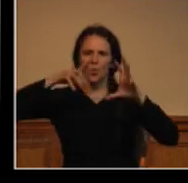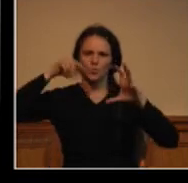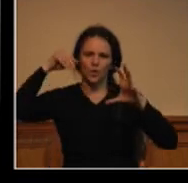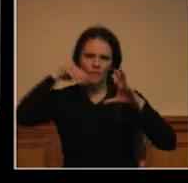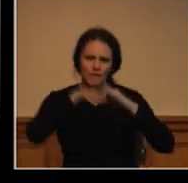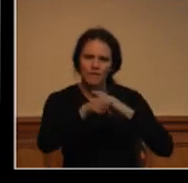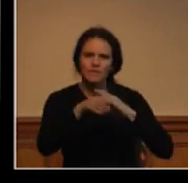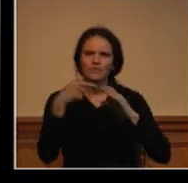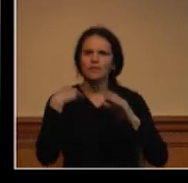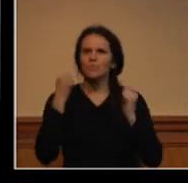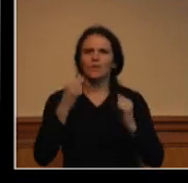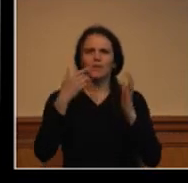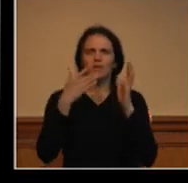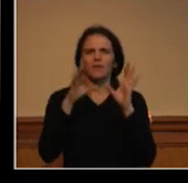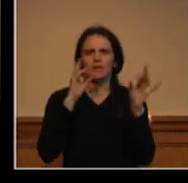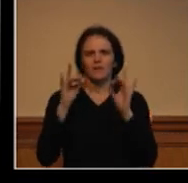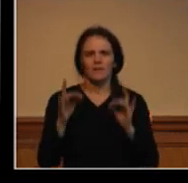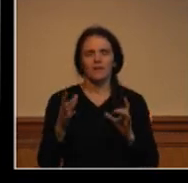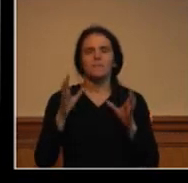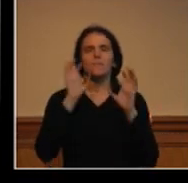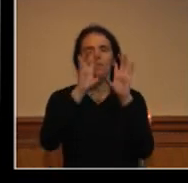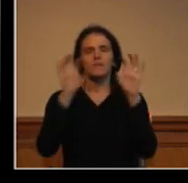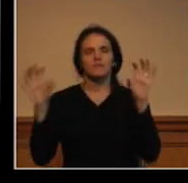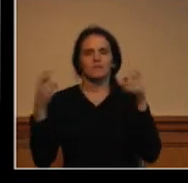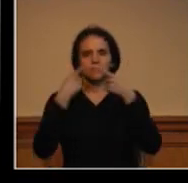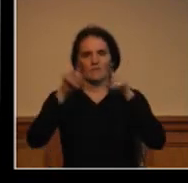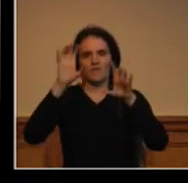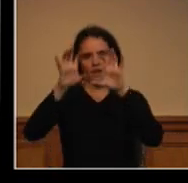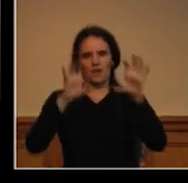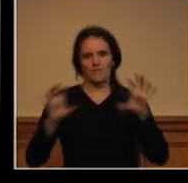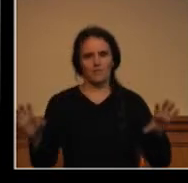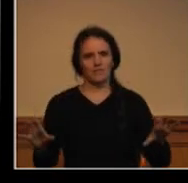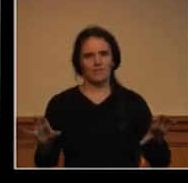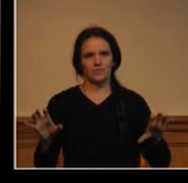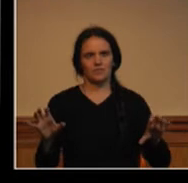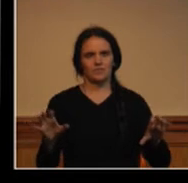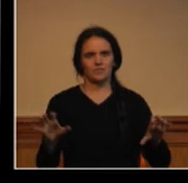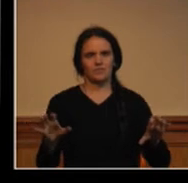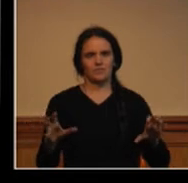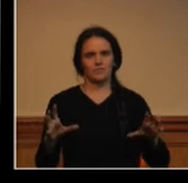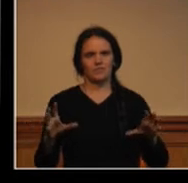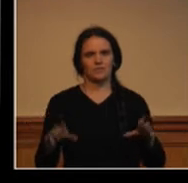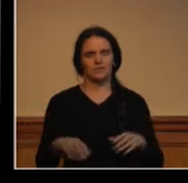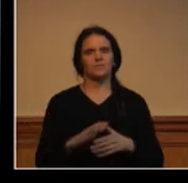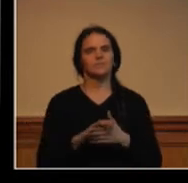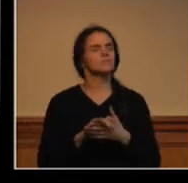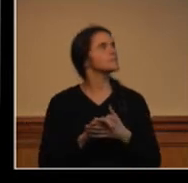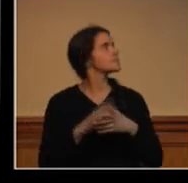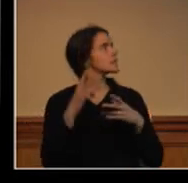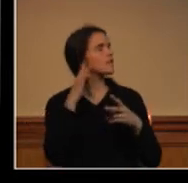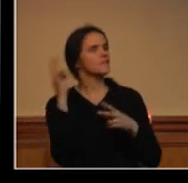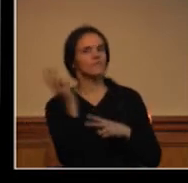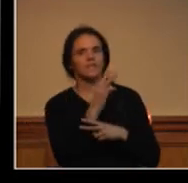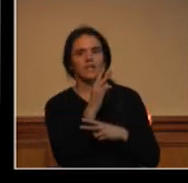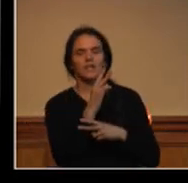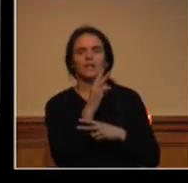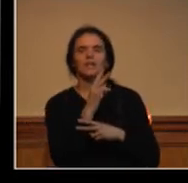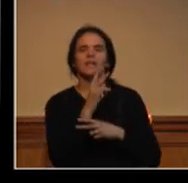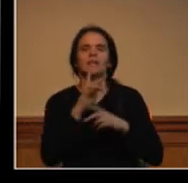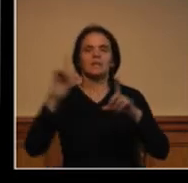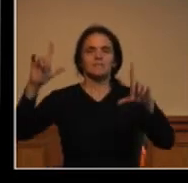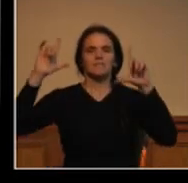y le presenta el elemento en una proporción adecuada. Puede ver la imagen en un